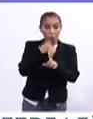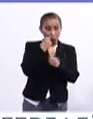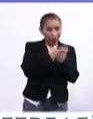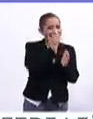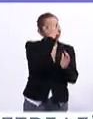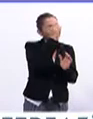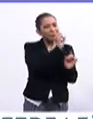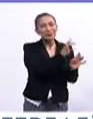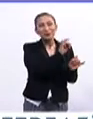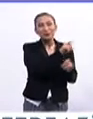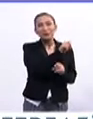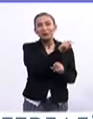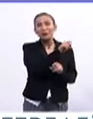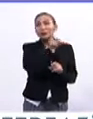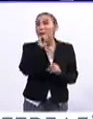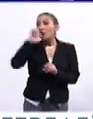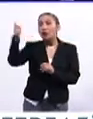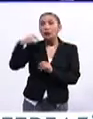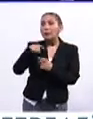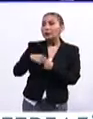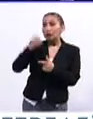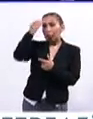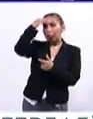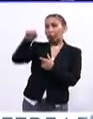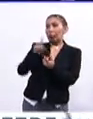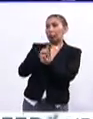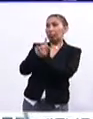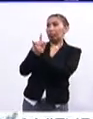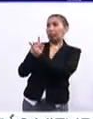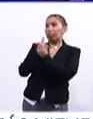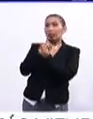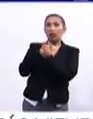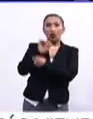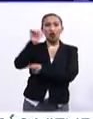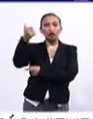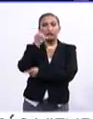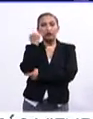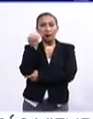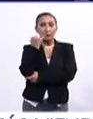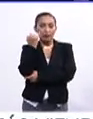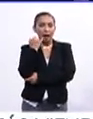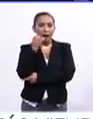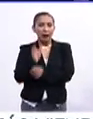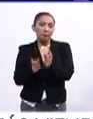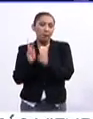personas que ya conoces, sino entornos también completamente desconocidos, inclusive en otros idiomas, claro. Los que van a países no